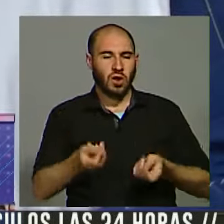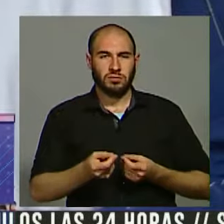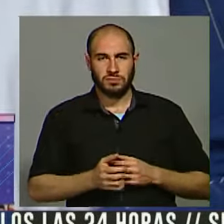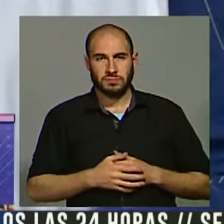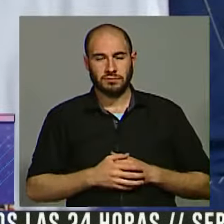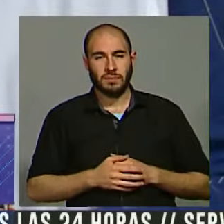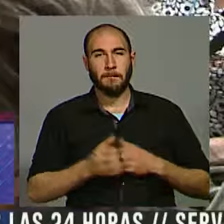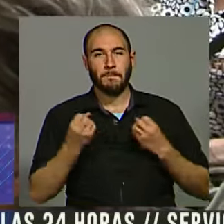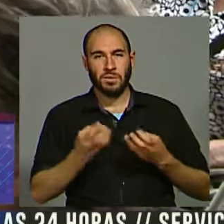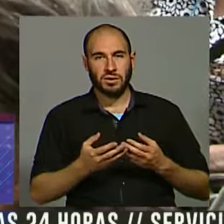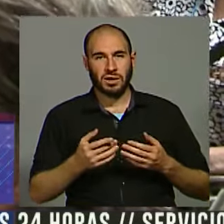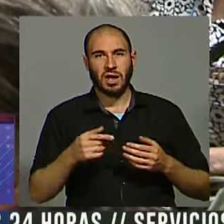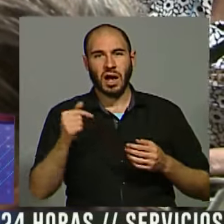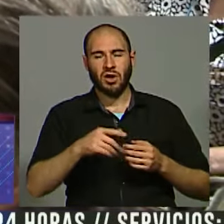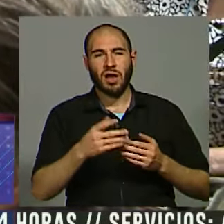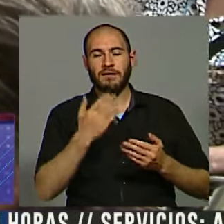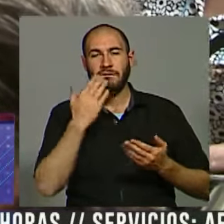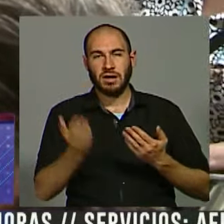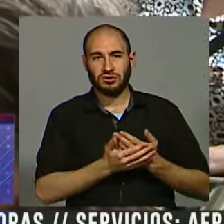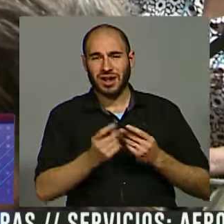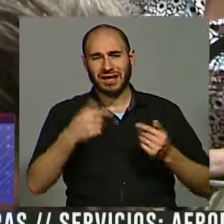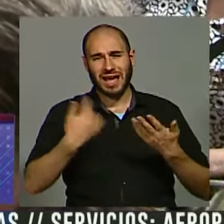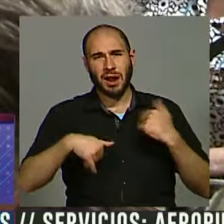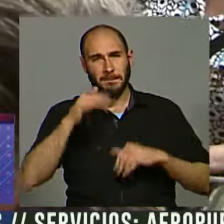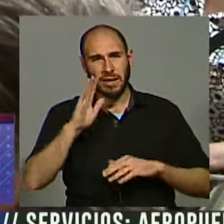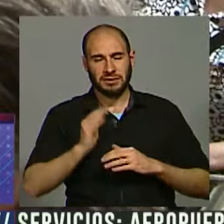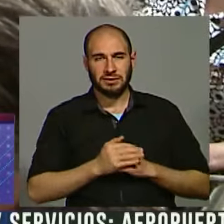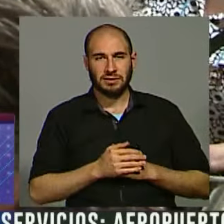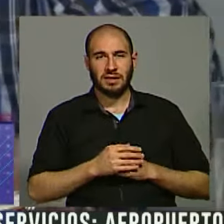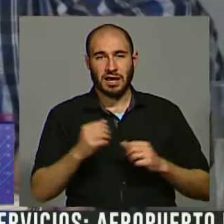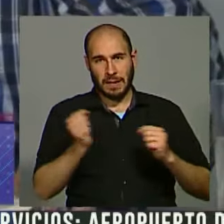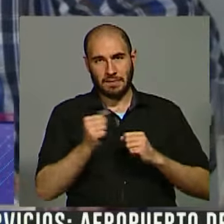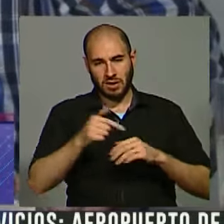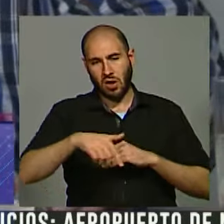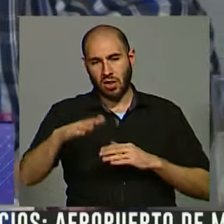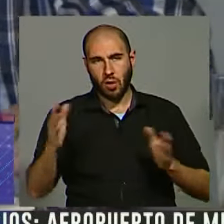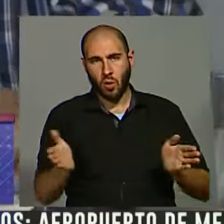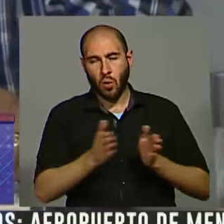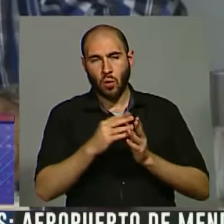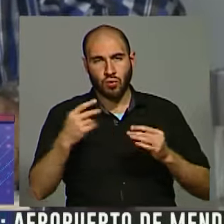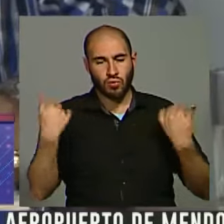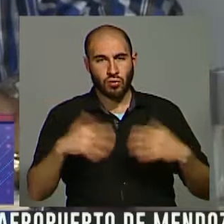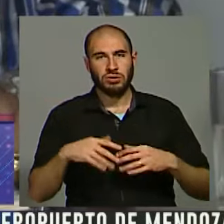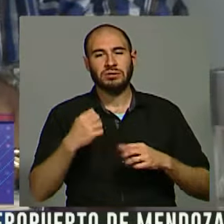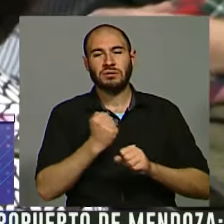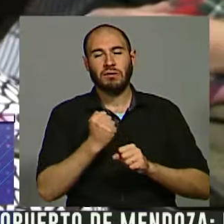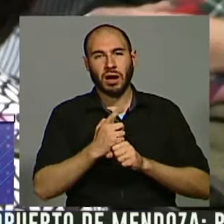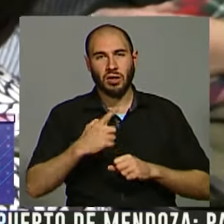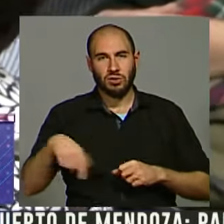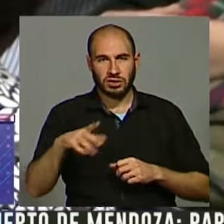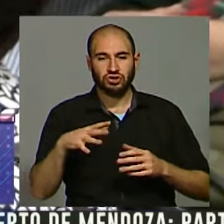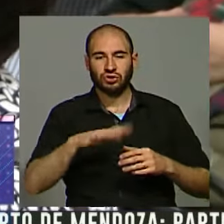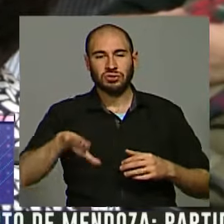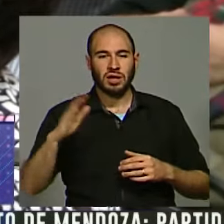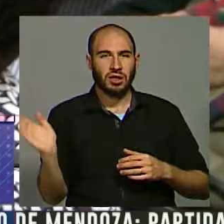rechazamos, porque se van a juntar ahora las boletas más caras, que es el de invierno, y creo que los trabajadores vamos a tener, y toda la